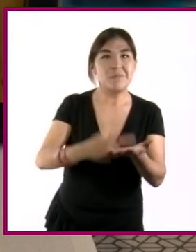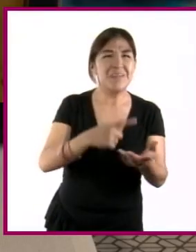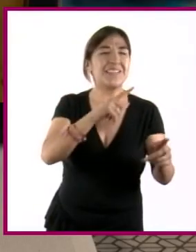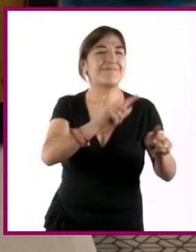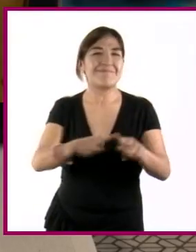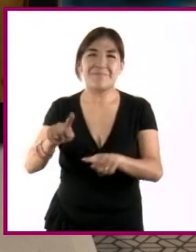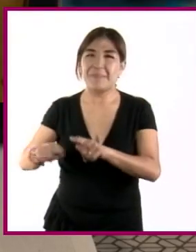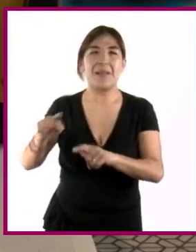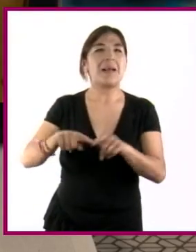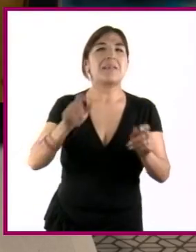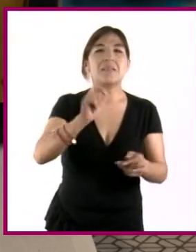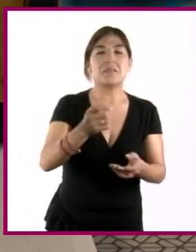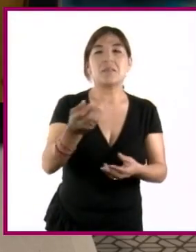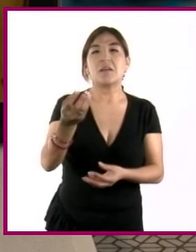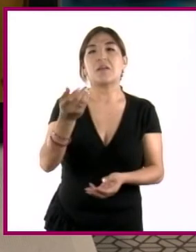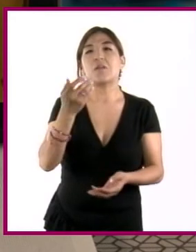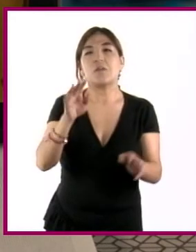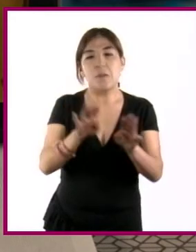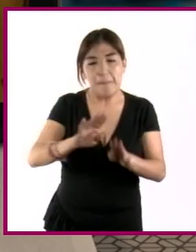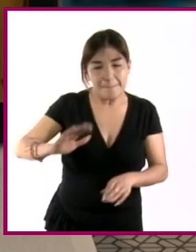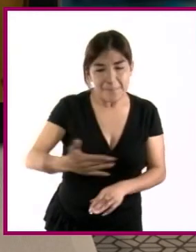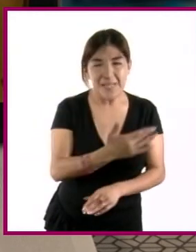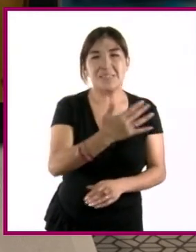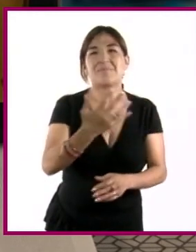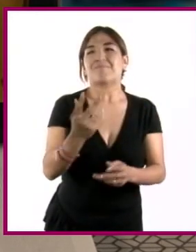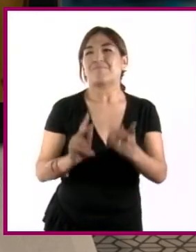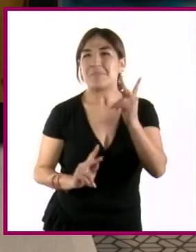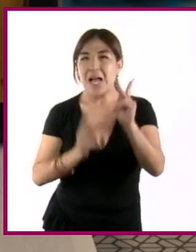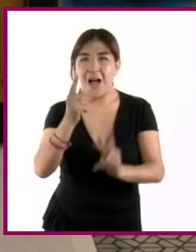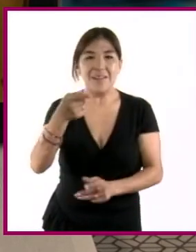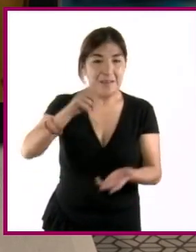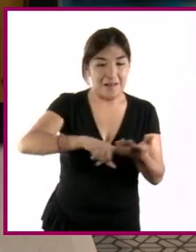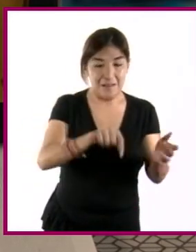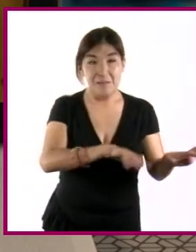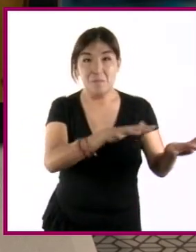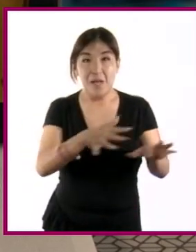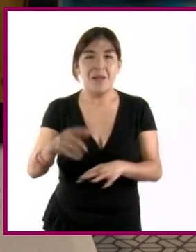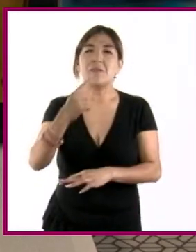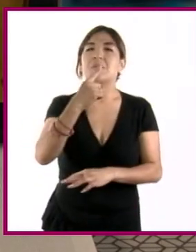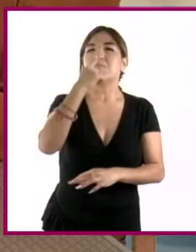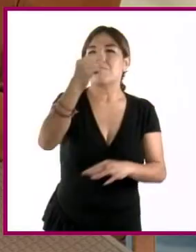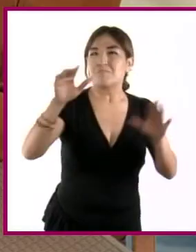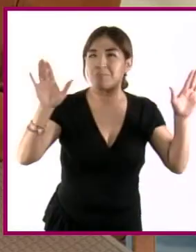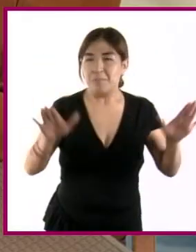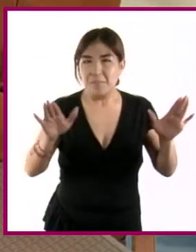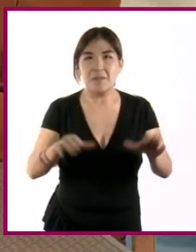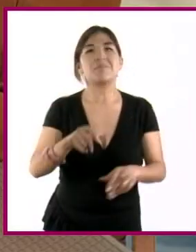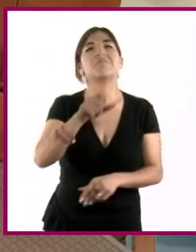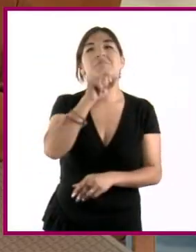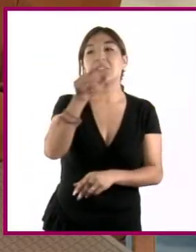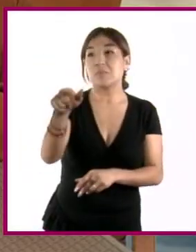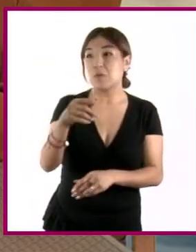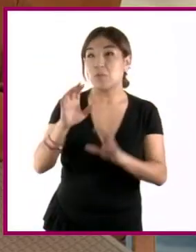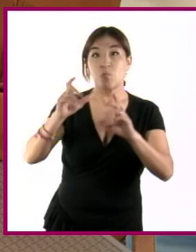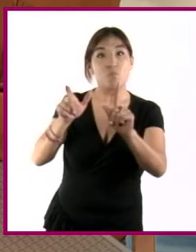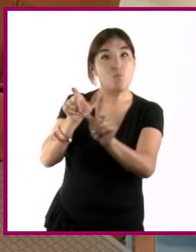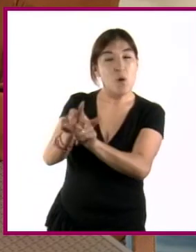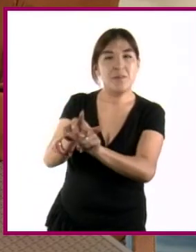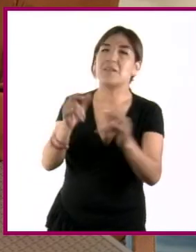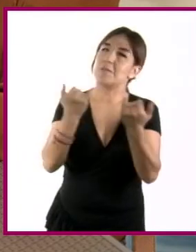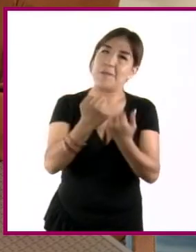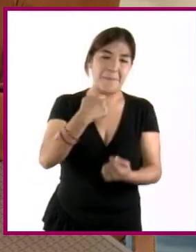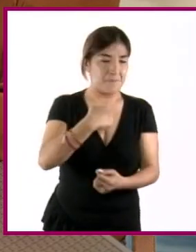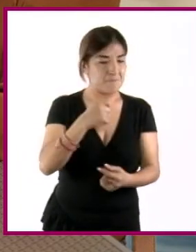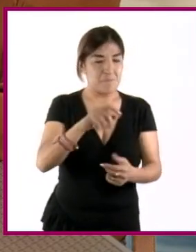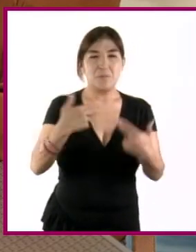porque al proteger el plancton, los peces, las aves, nos estamos protegiendo también a nosotros. En la historia de los plásticos,